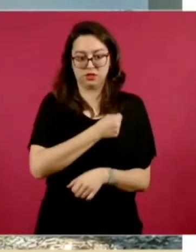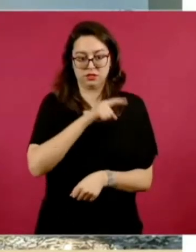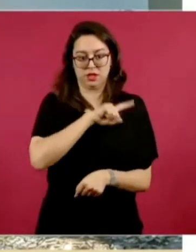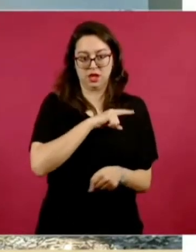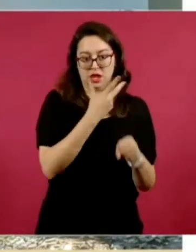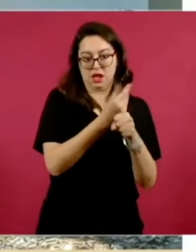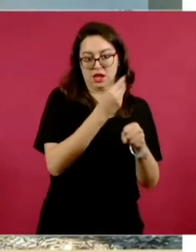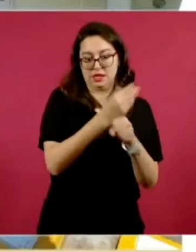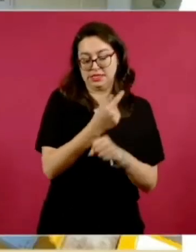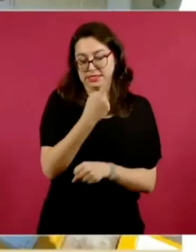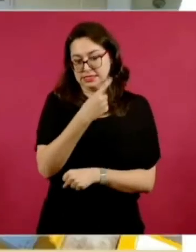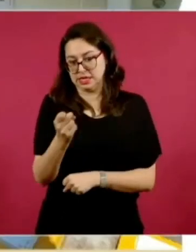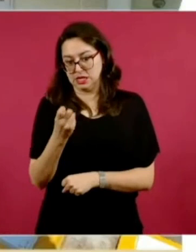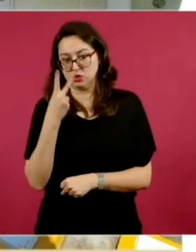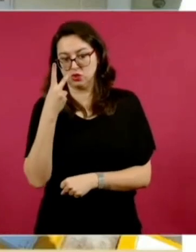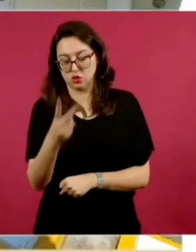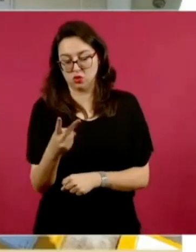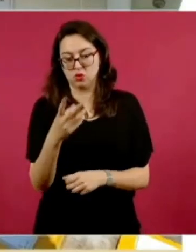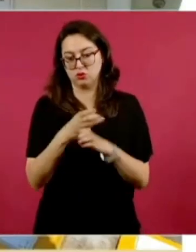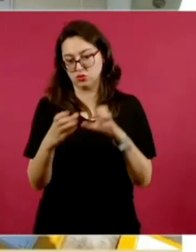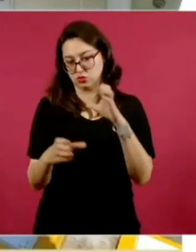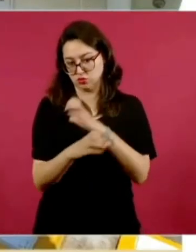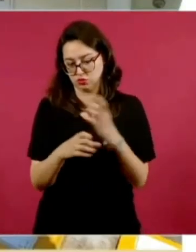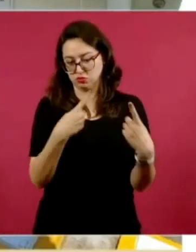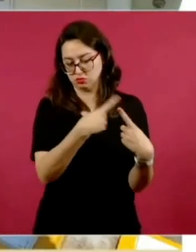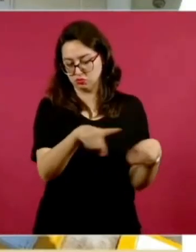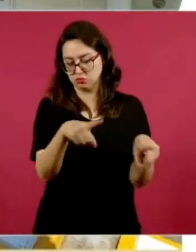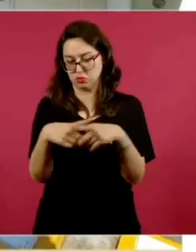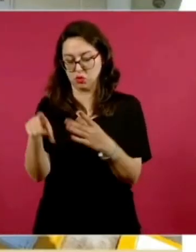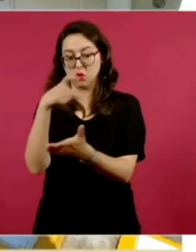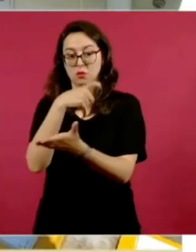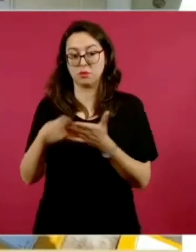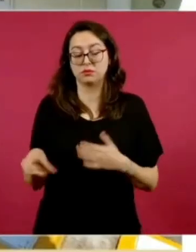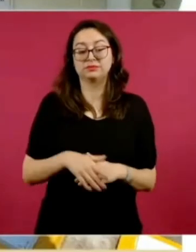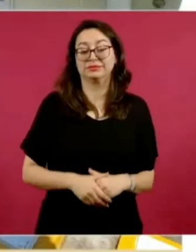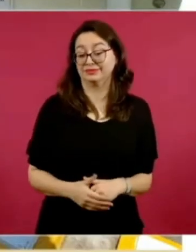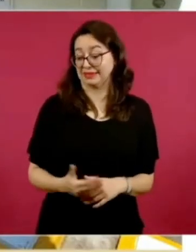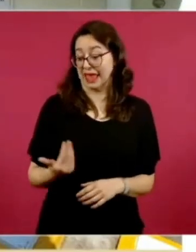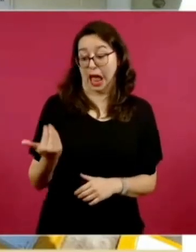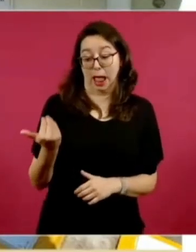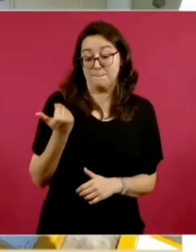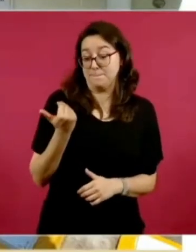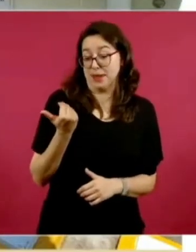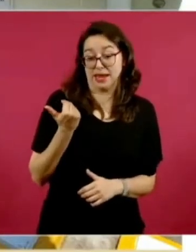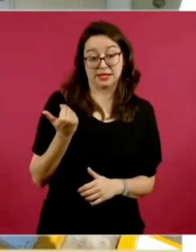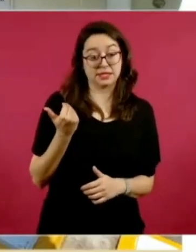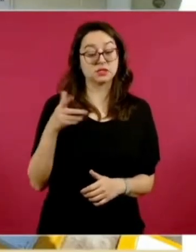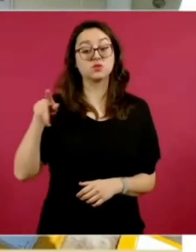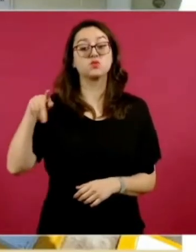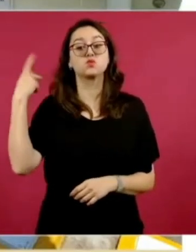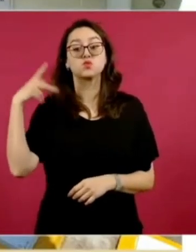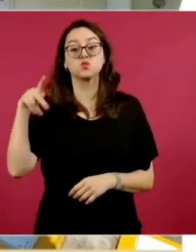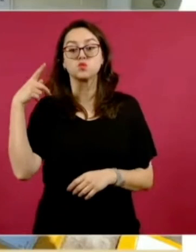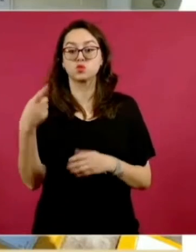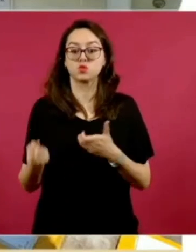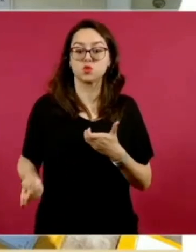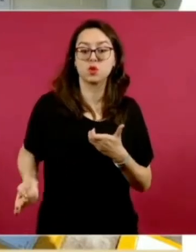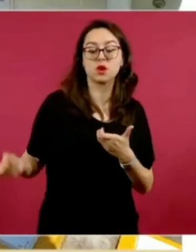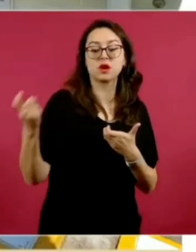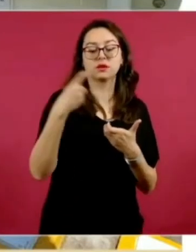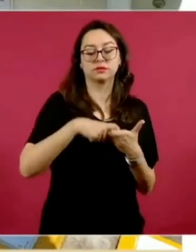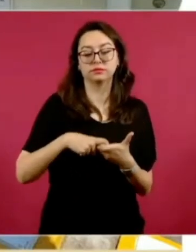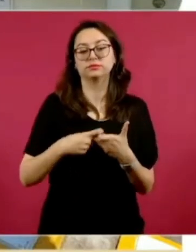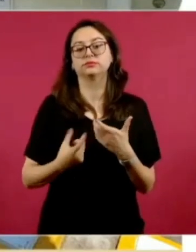Puebla, de los últimos estados que se sumaron a Bienestar, pero que han tenido mucho avance también en construcción de nuevas